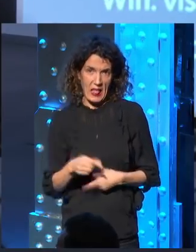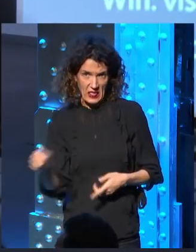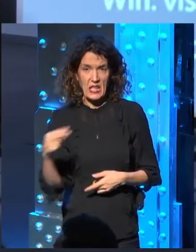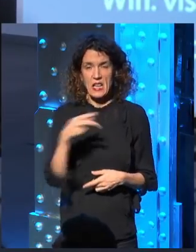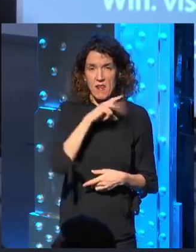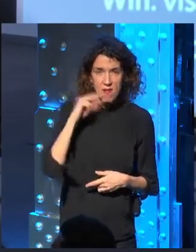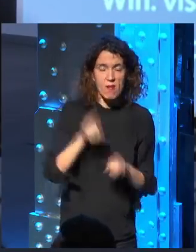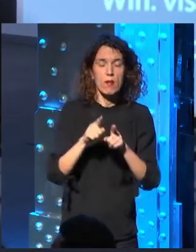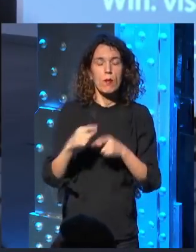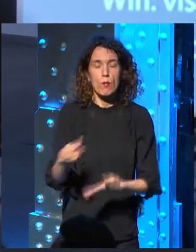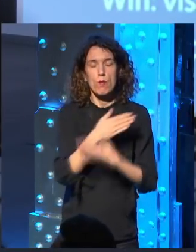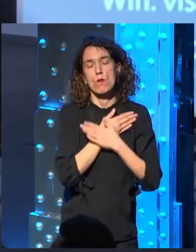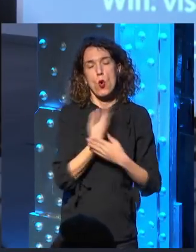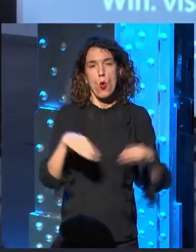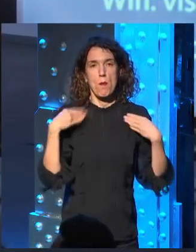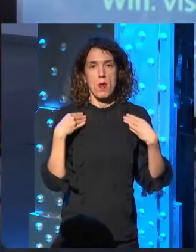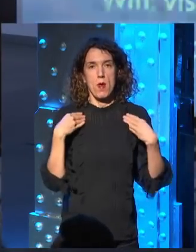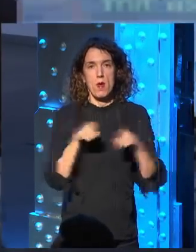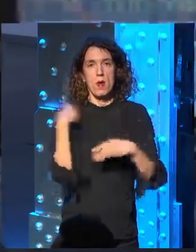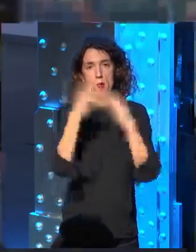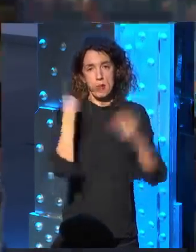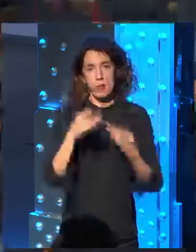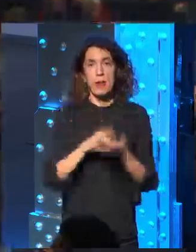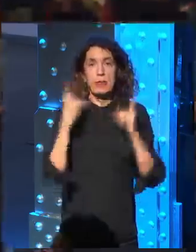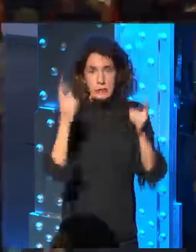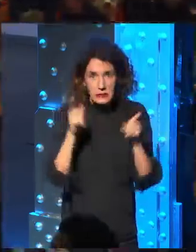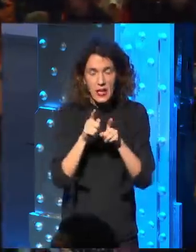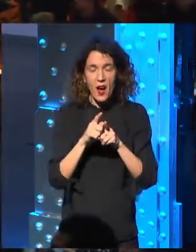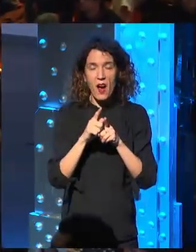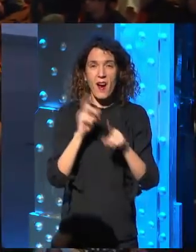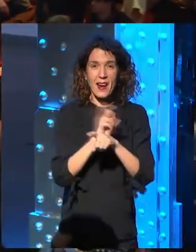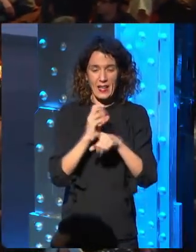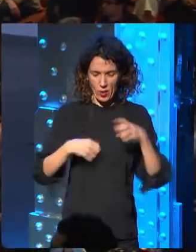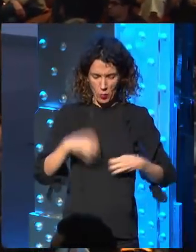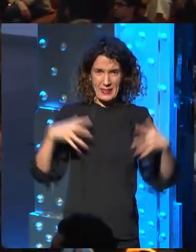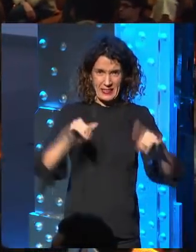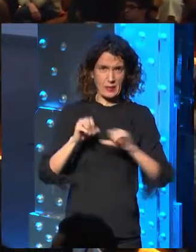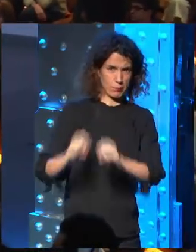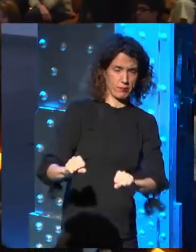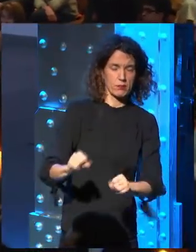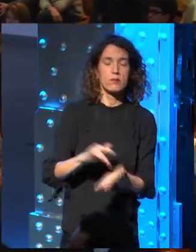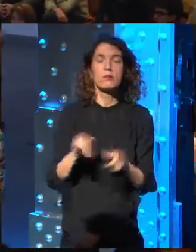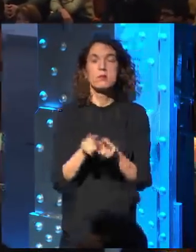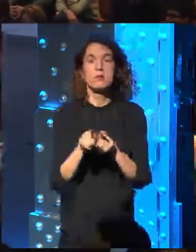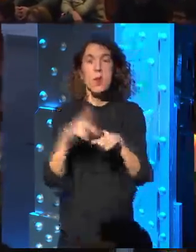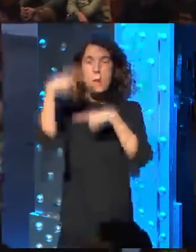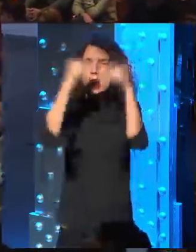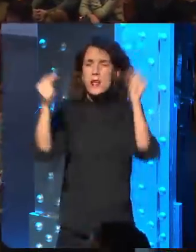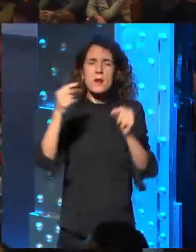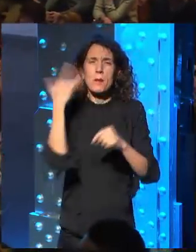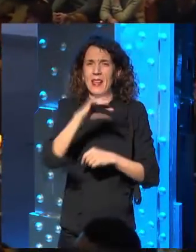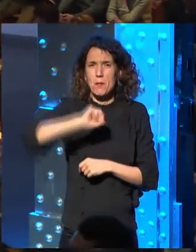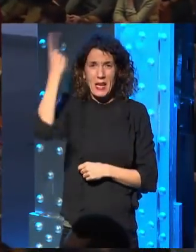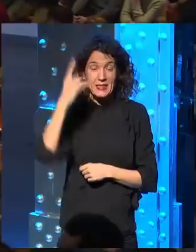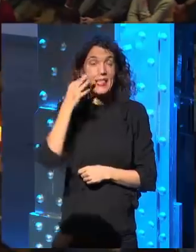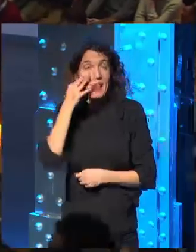Dormía con harapos envolviéndole el cuello para no ser devorada por las ratas. La supernova más brillante de la